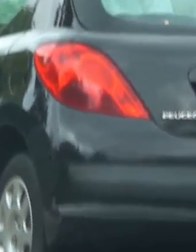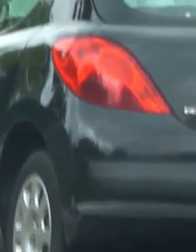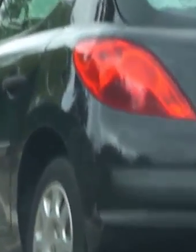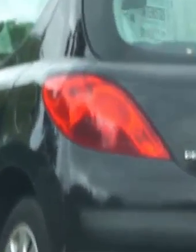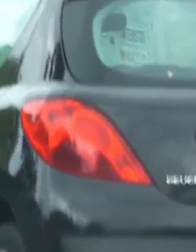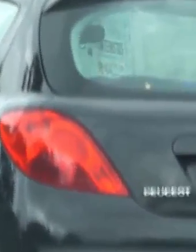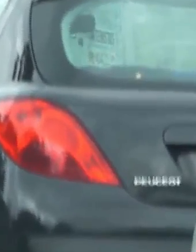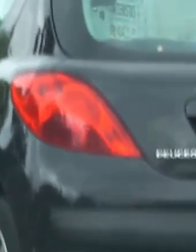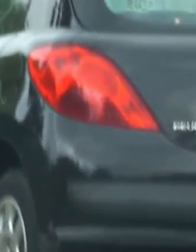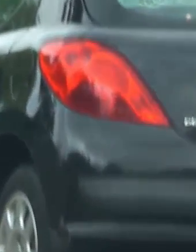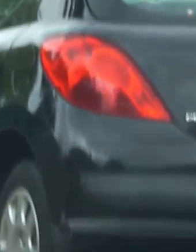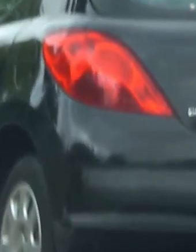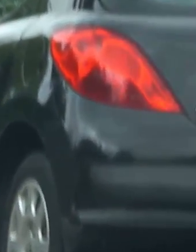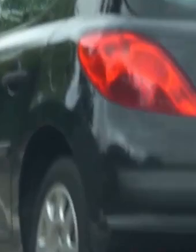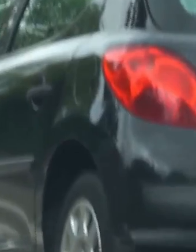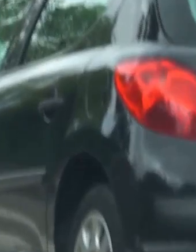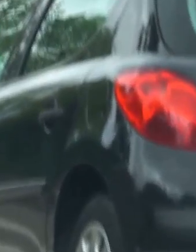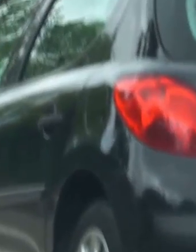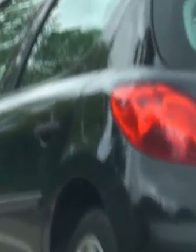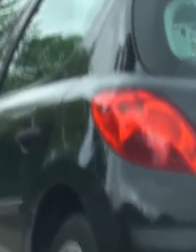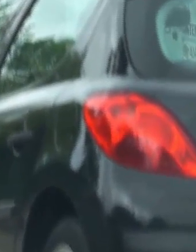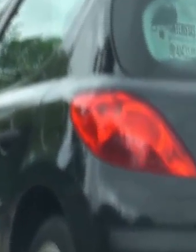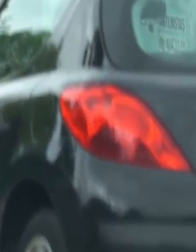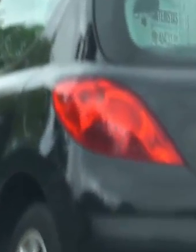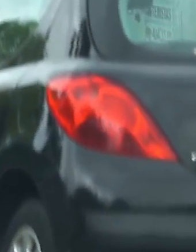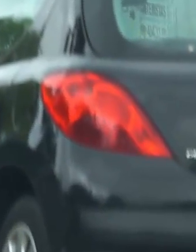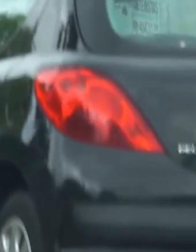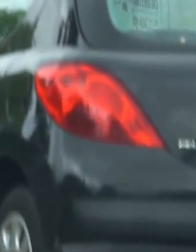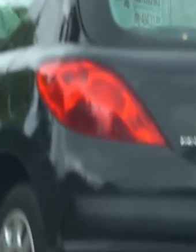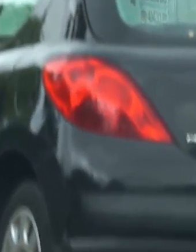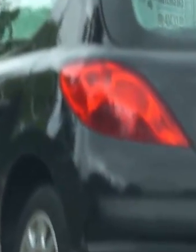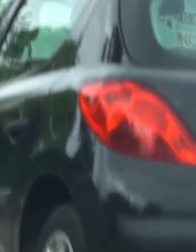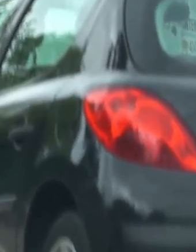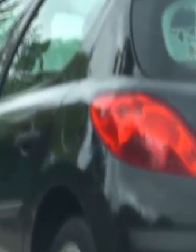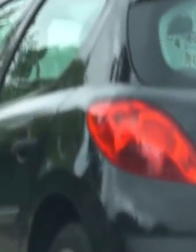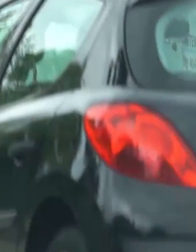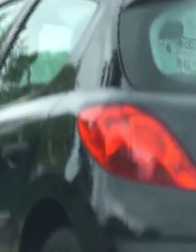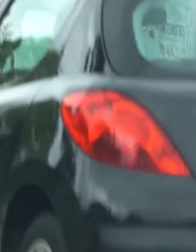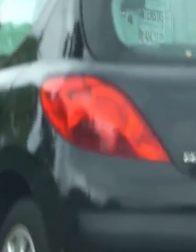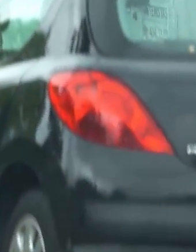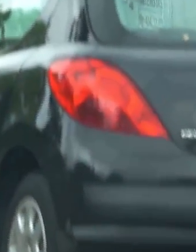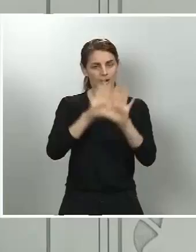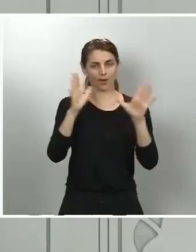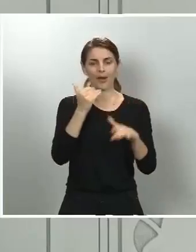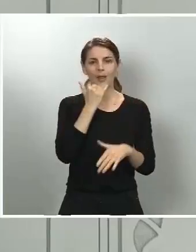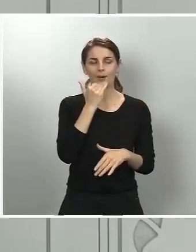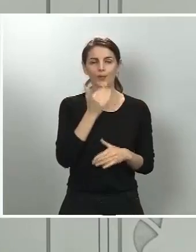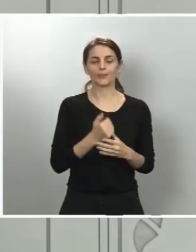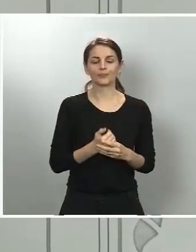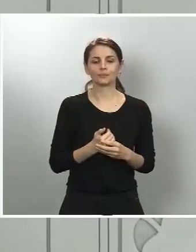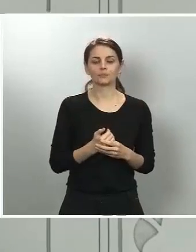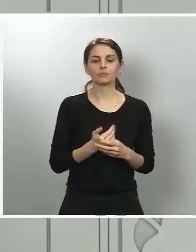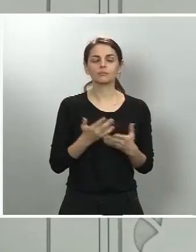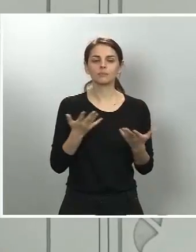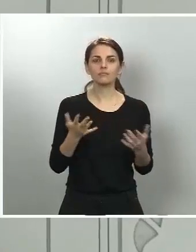fallecido 325 más en las últimas 24 horas de lo que también ha querido hacer una precisión hay una comunidad